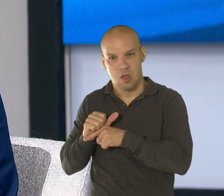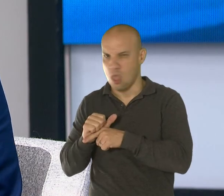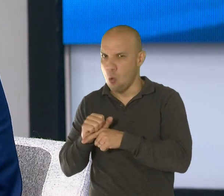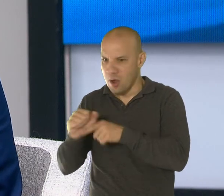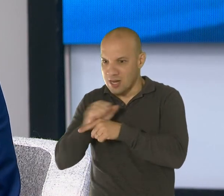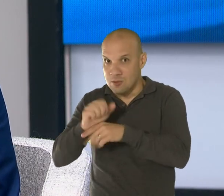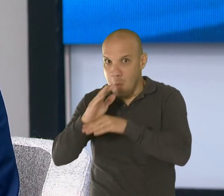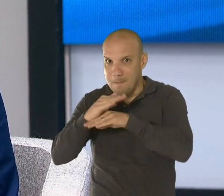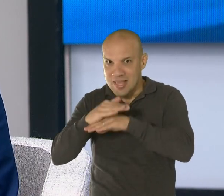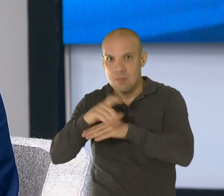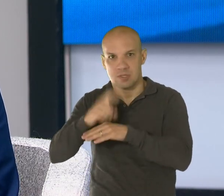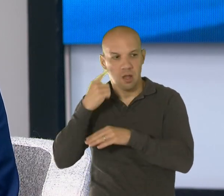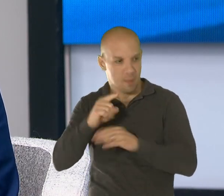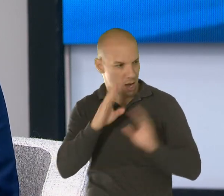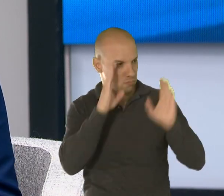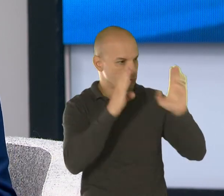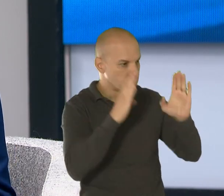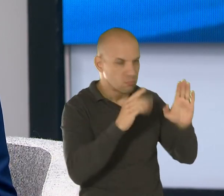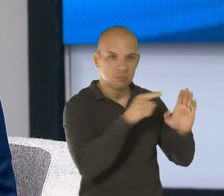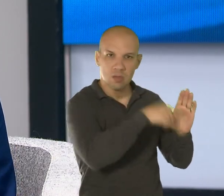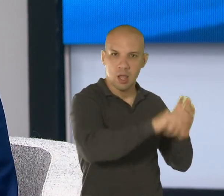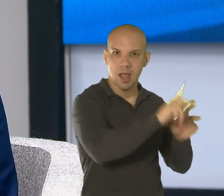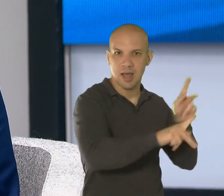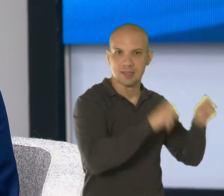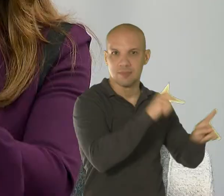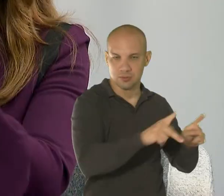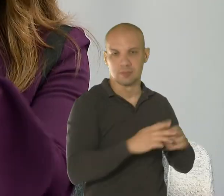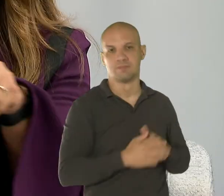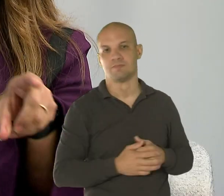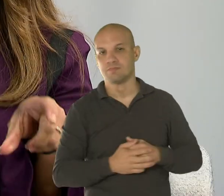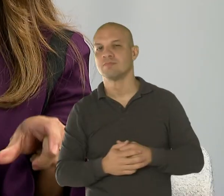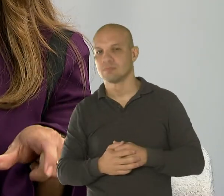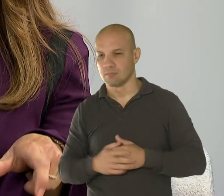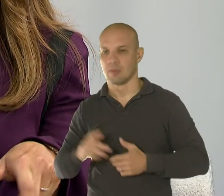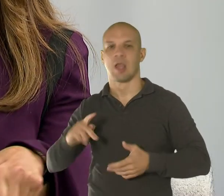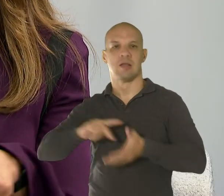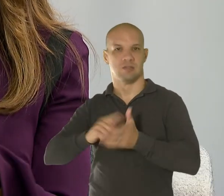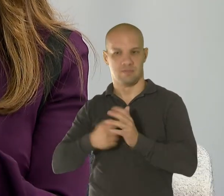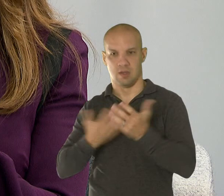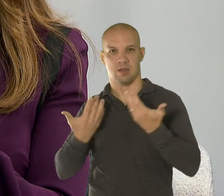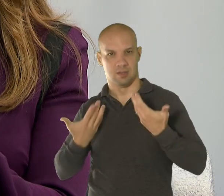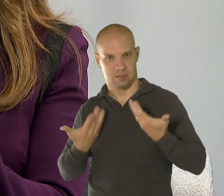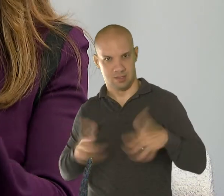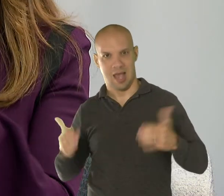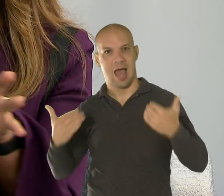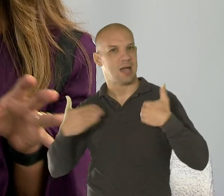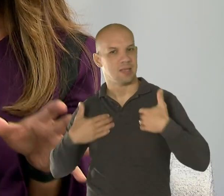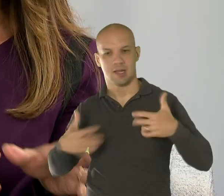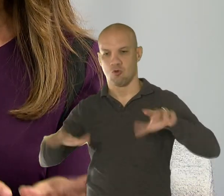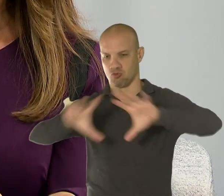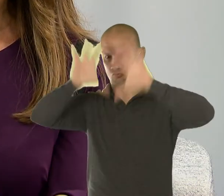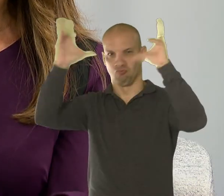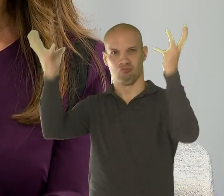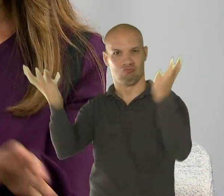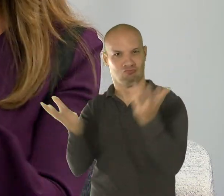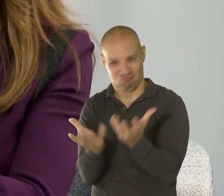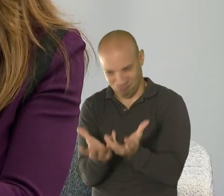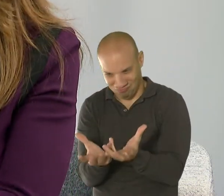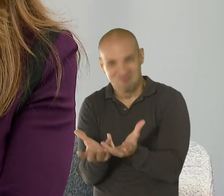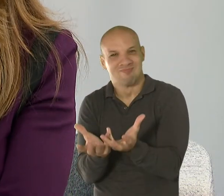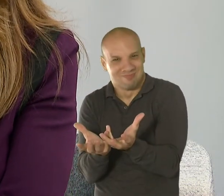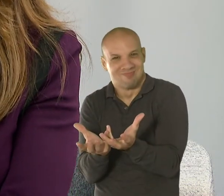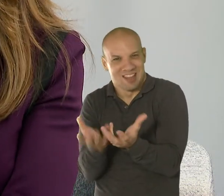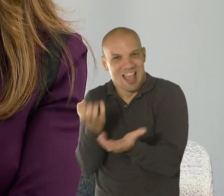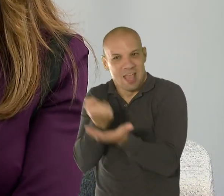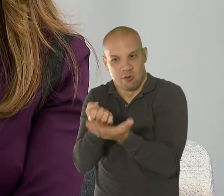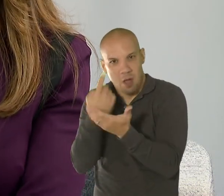necesario para atender a estos familiares o estas personas. Claro, o sea que hay todo un ecosistema económico para atender esas necesidades